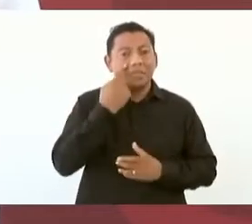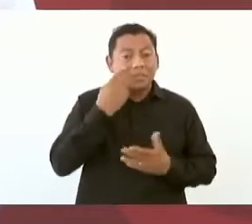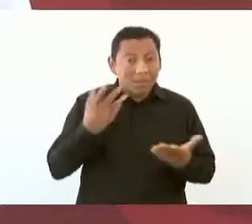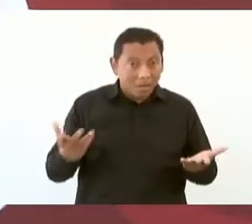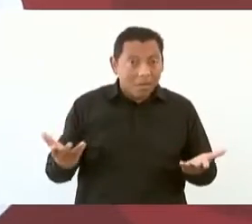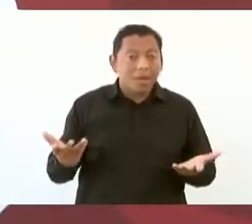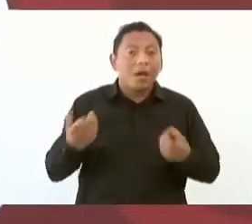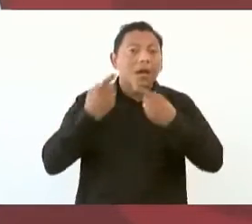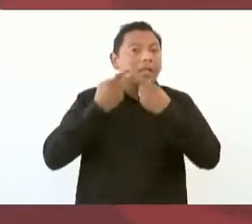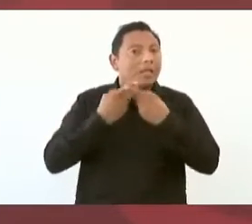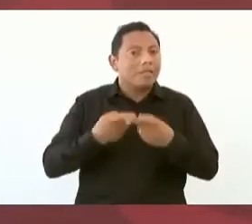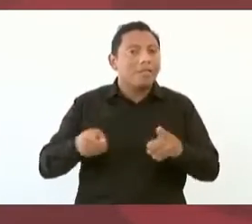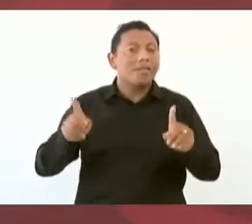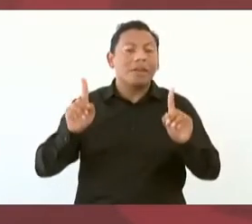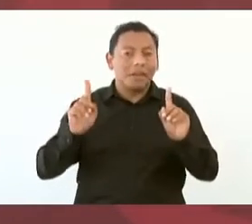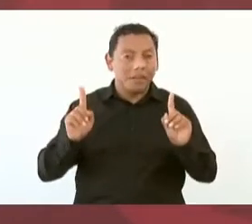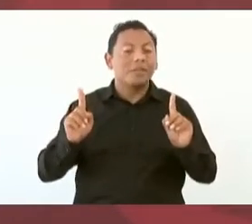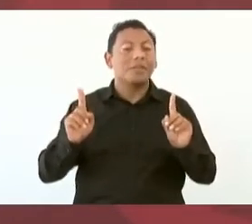diferencia